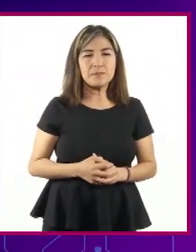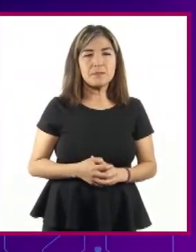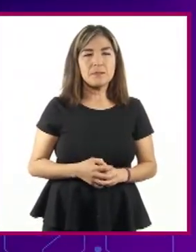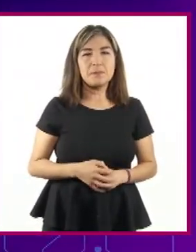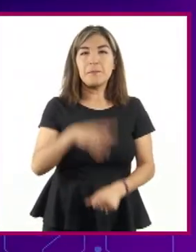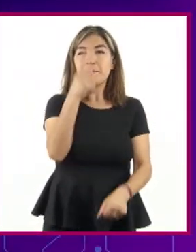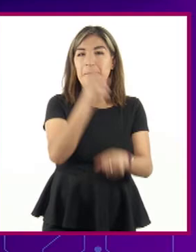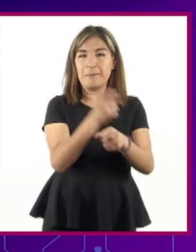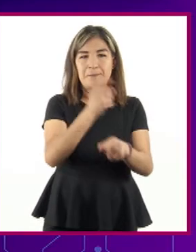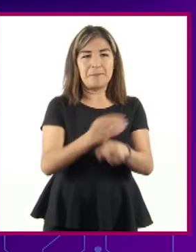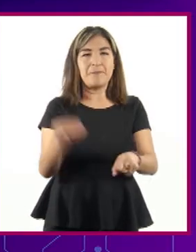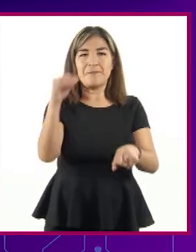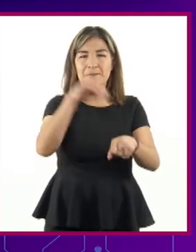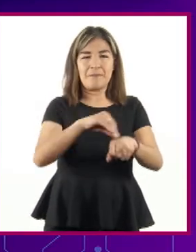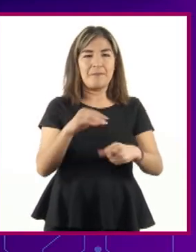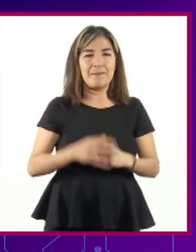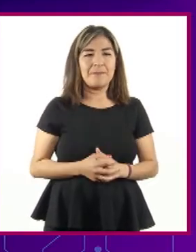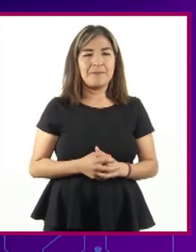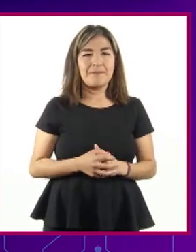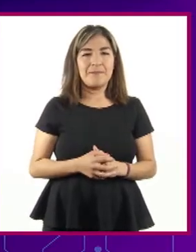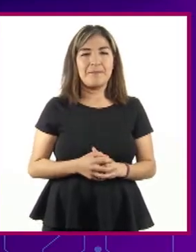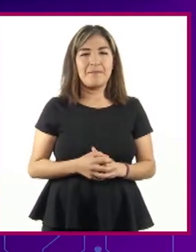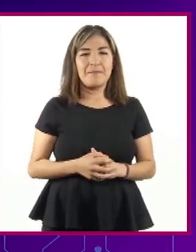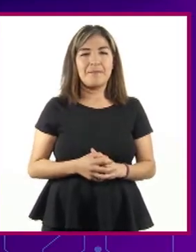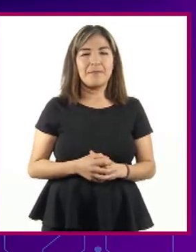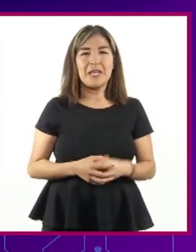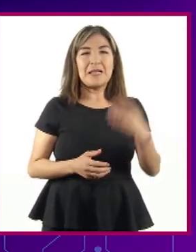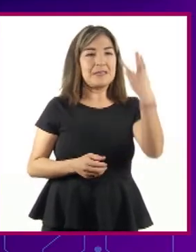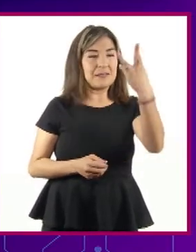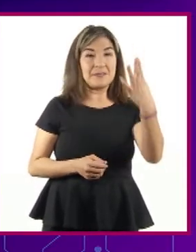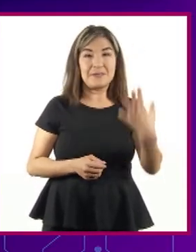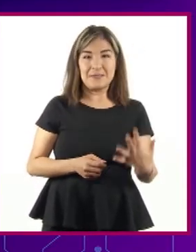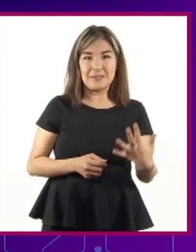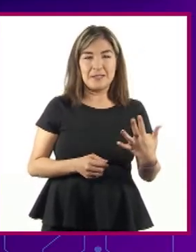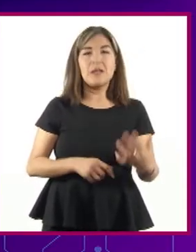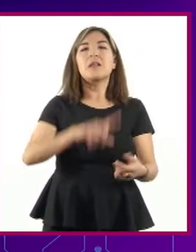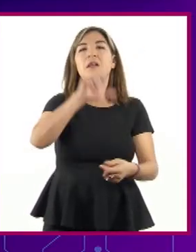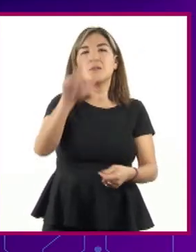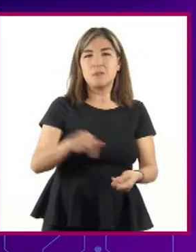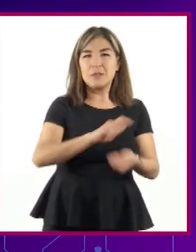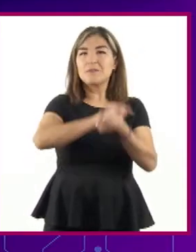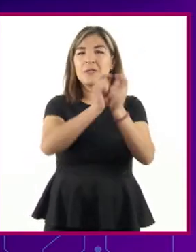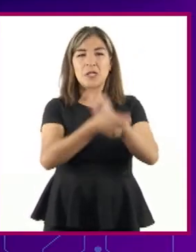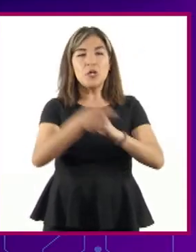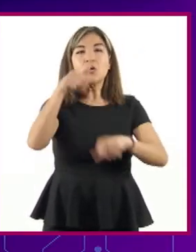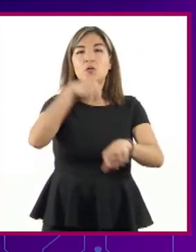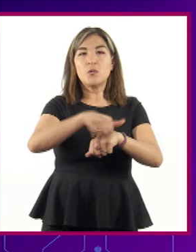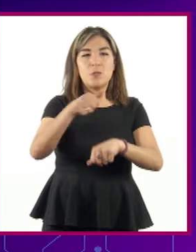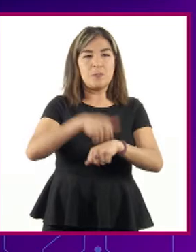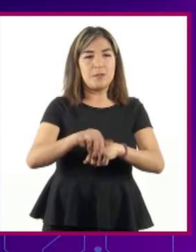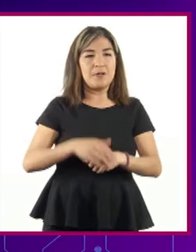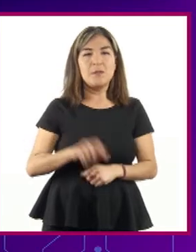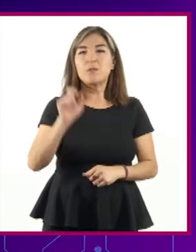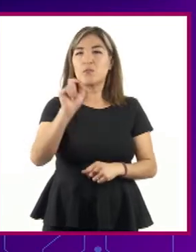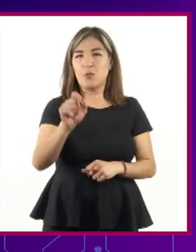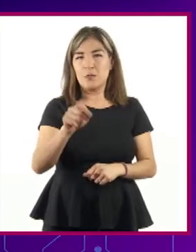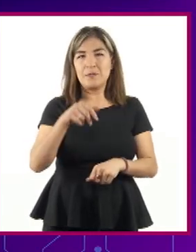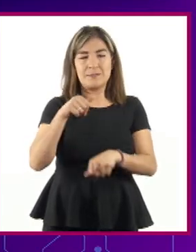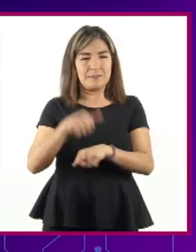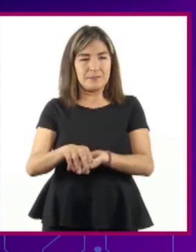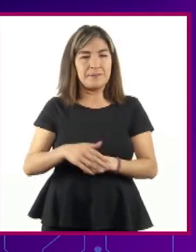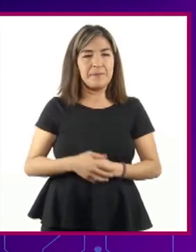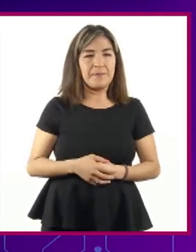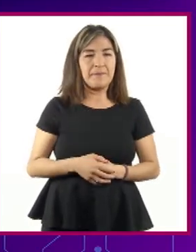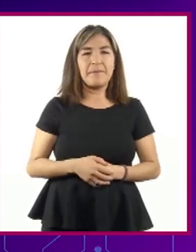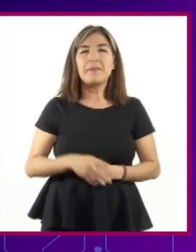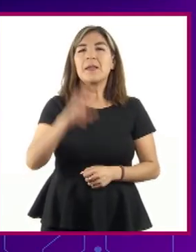Colocamos primero la fracción, que en este caso son los 3/5, y convertimos el número decimal a fracción decimal.